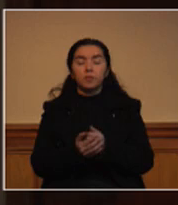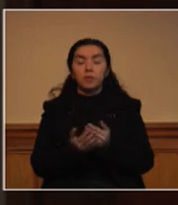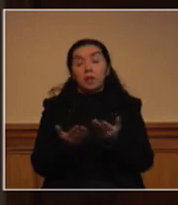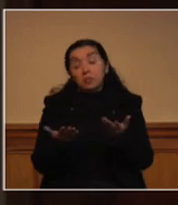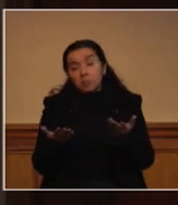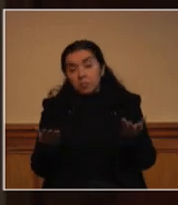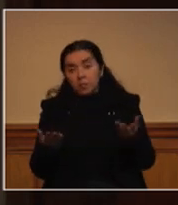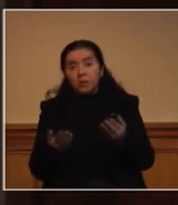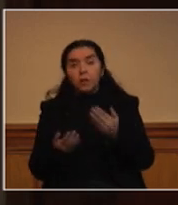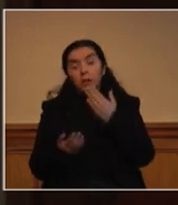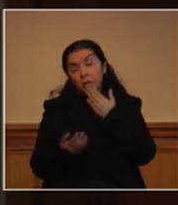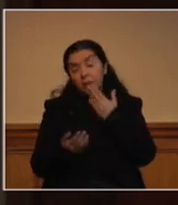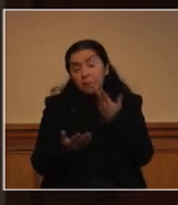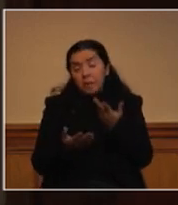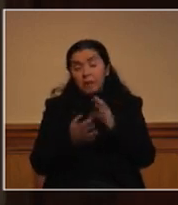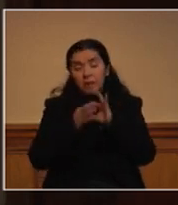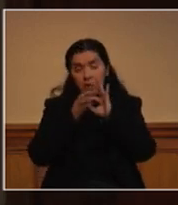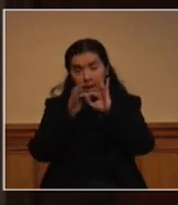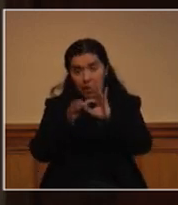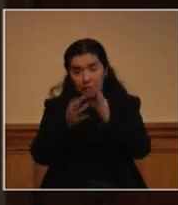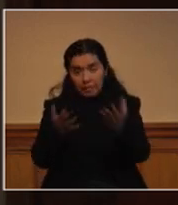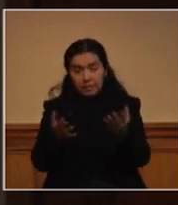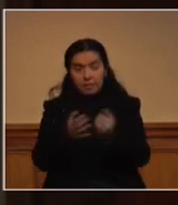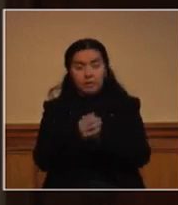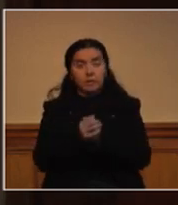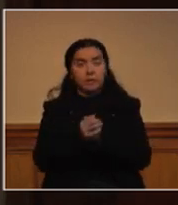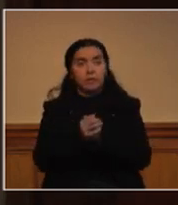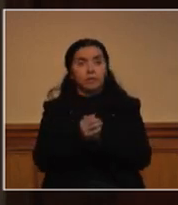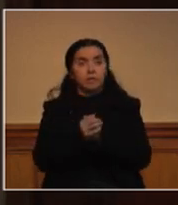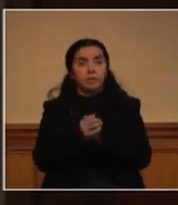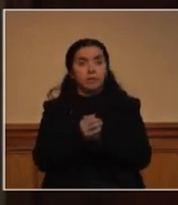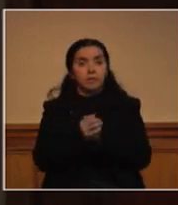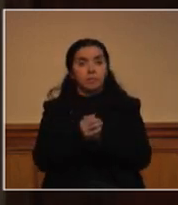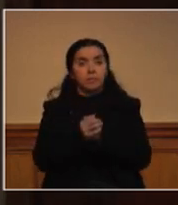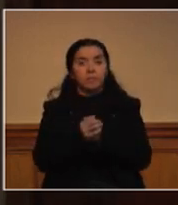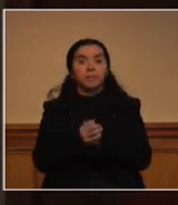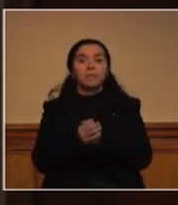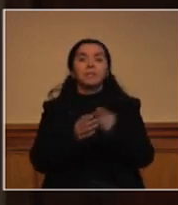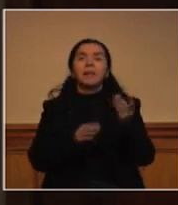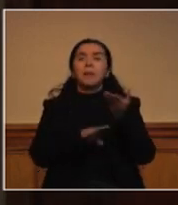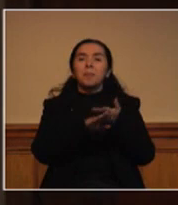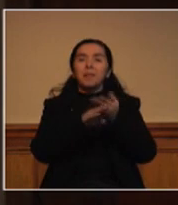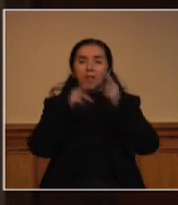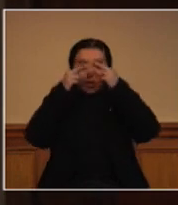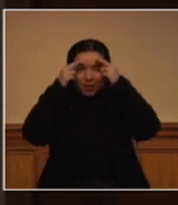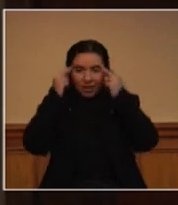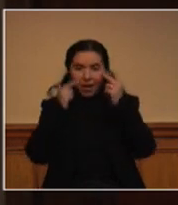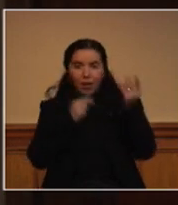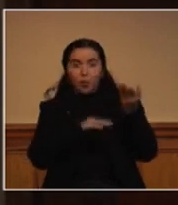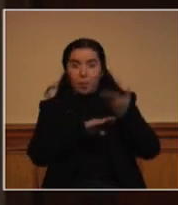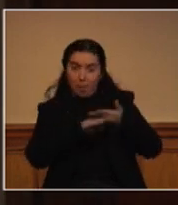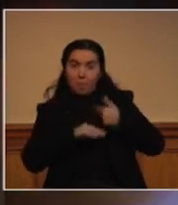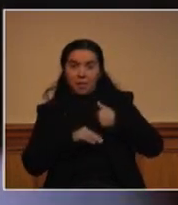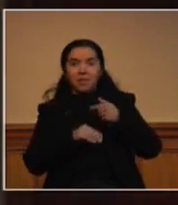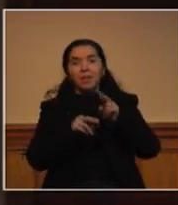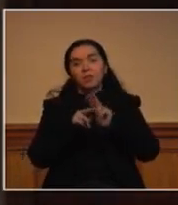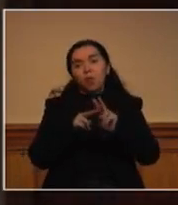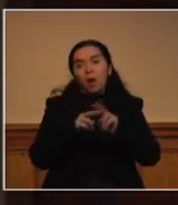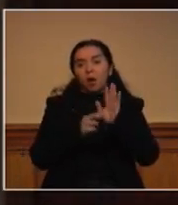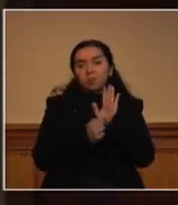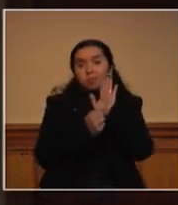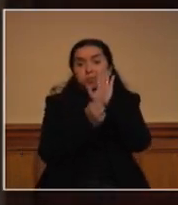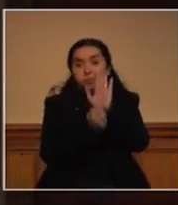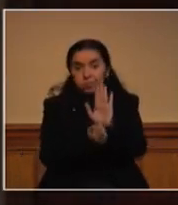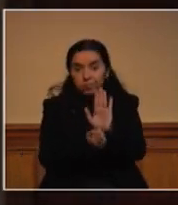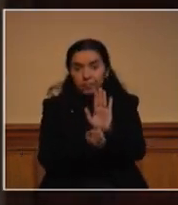Y bueno, también tengo que agradecer el que me haya pedido Ricardo hacer esta presentación desde